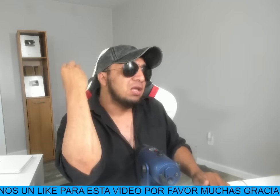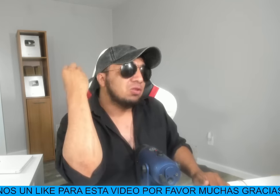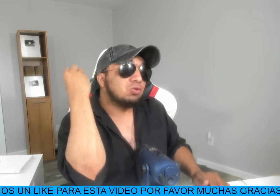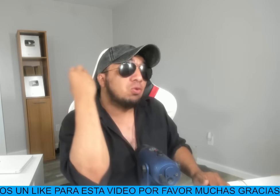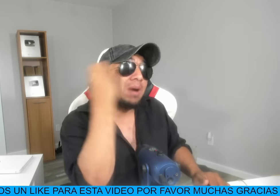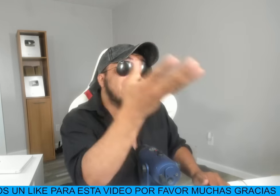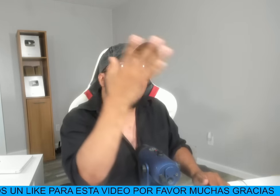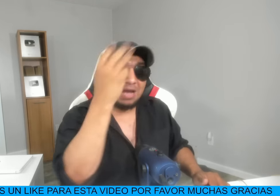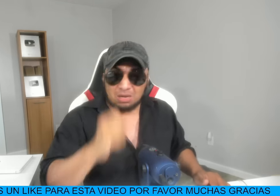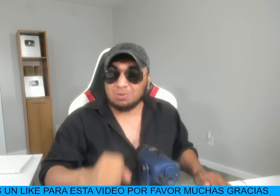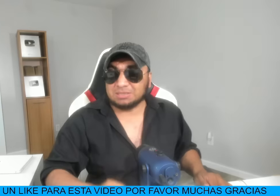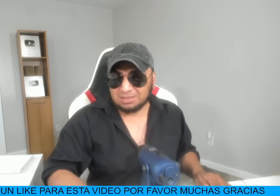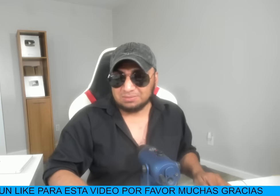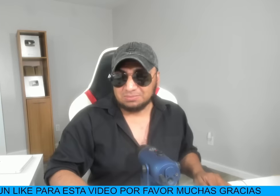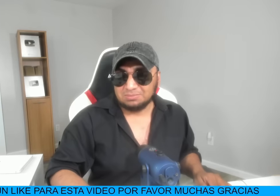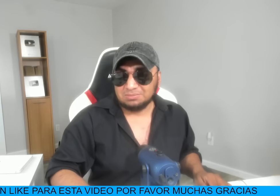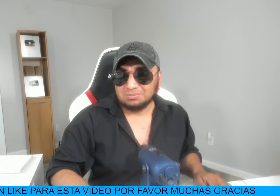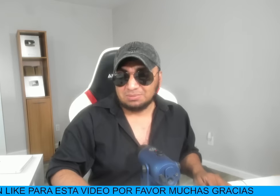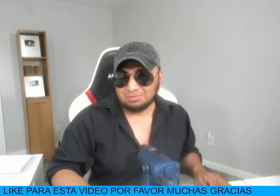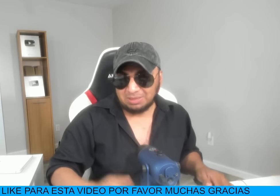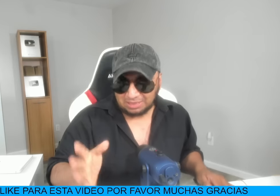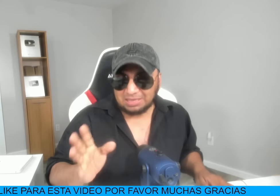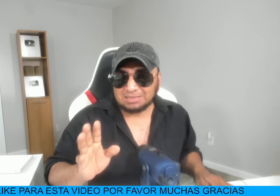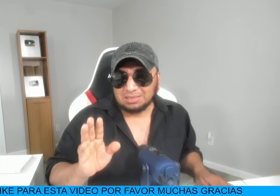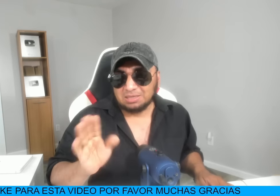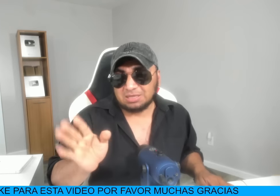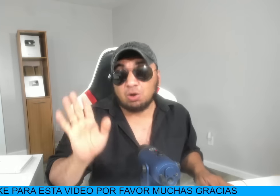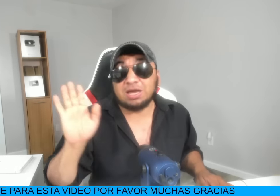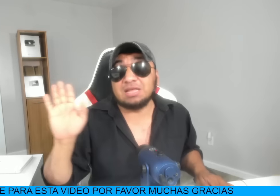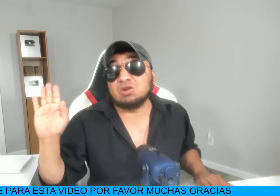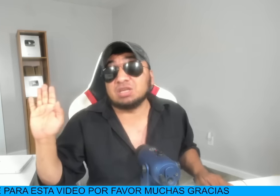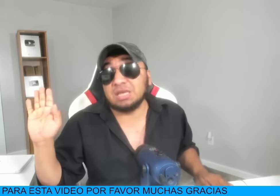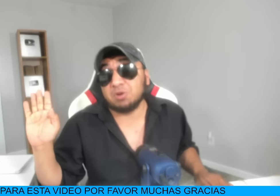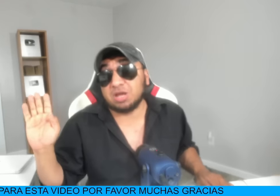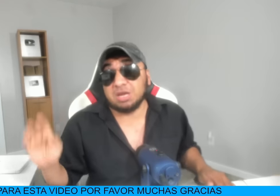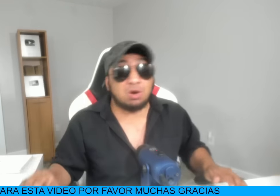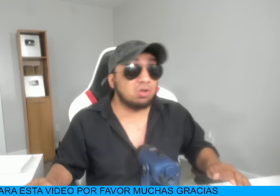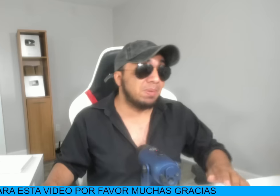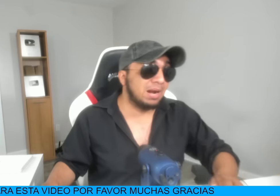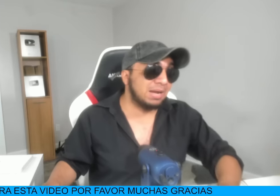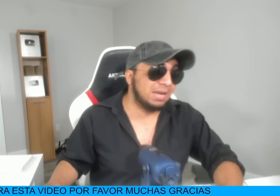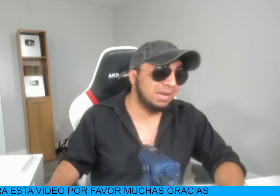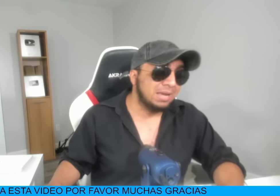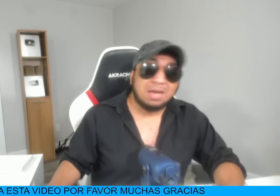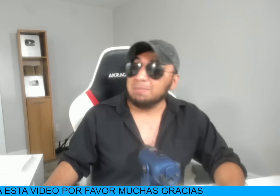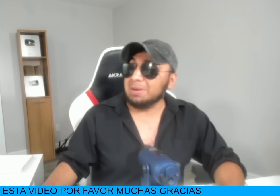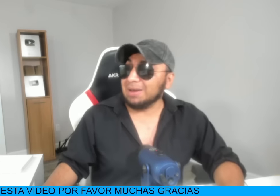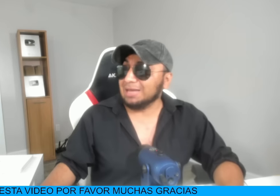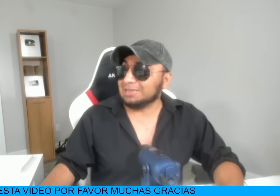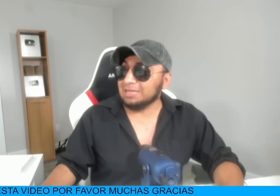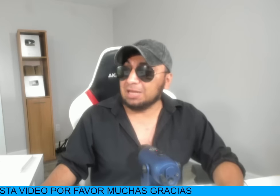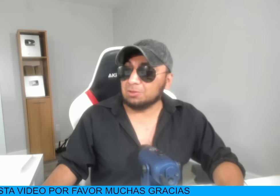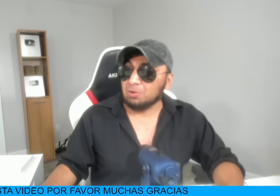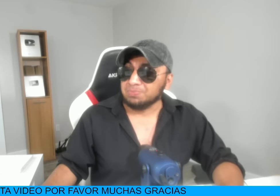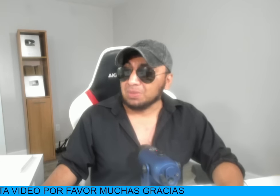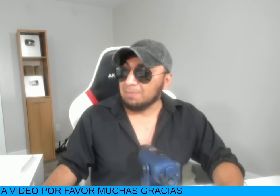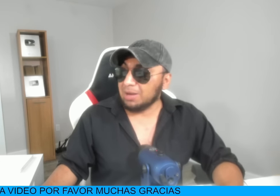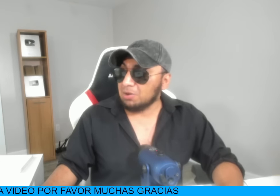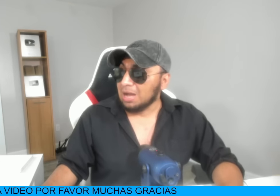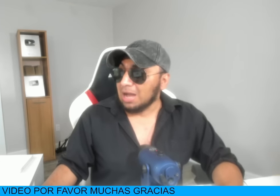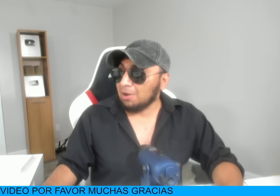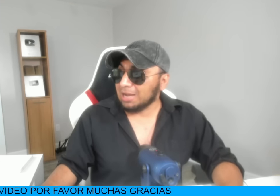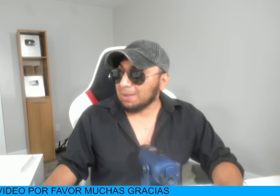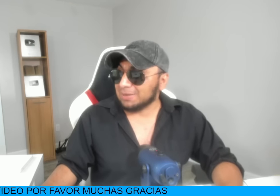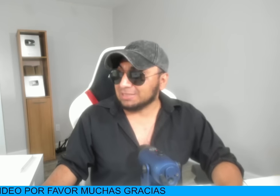decirle tu madre, algo así. ¿Me entendés? Tengo que decirlo así porque ni modo, para que me vayan entendiendo.